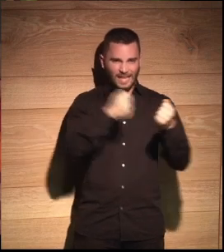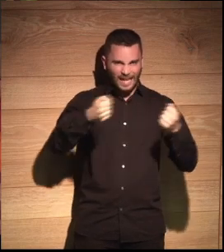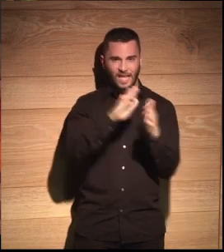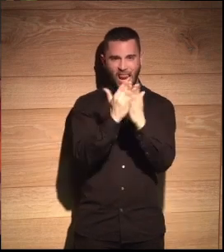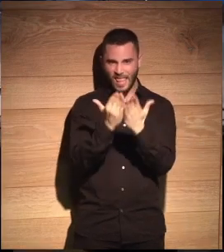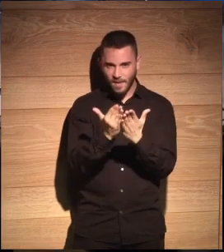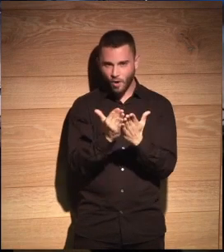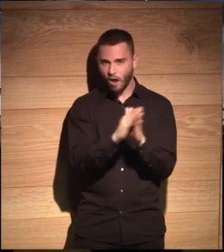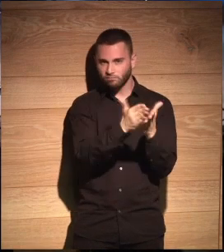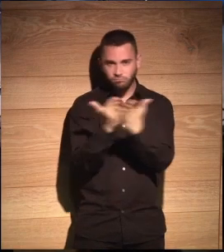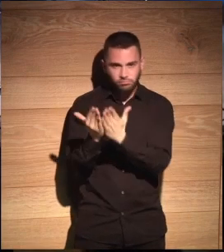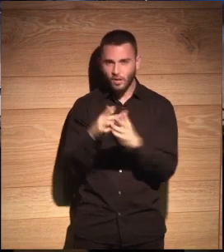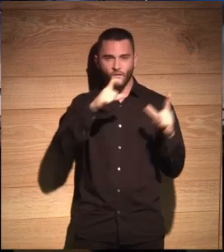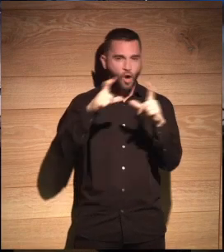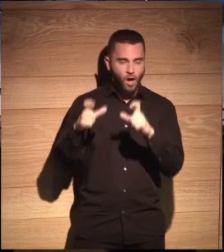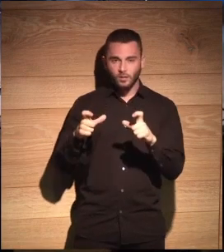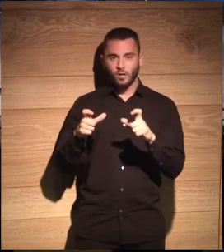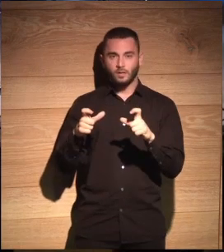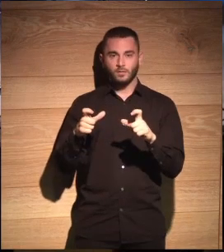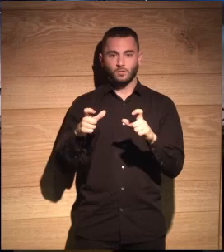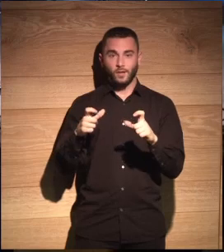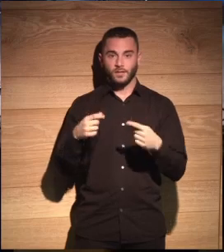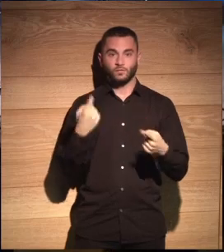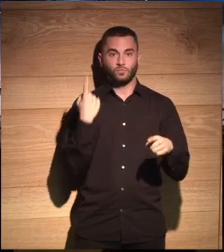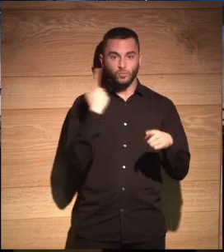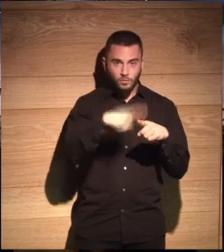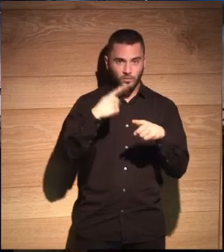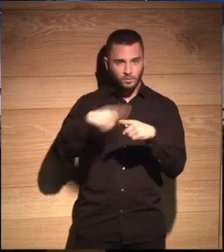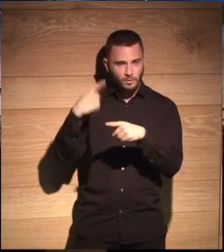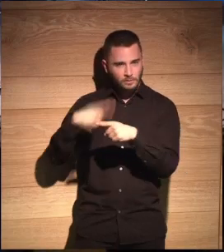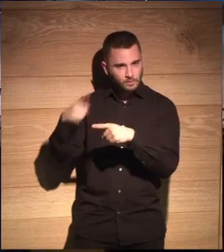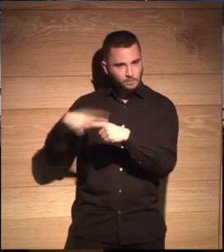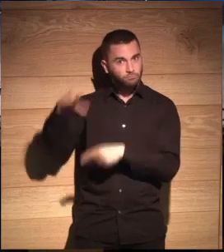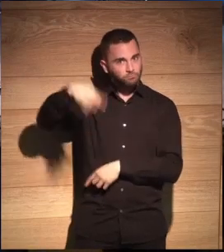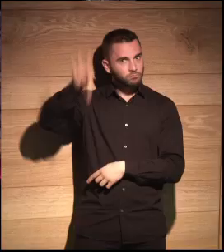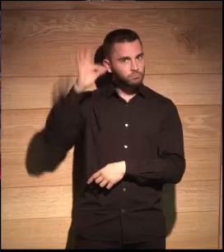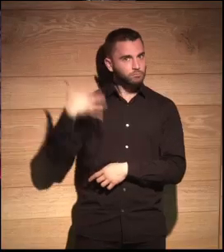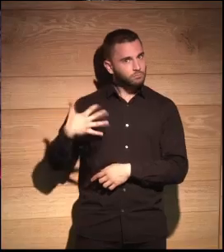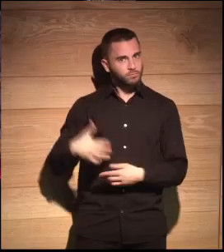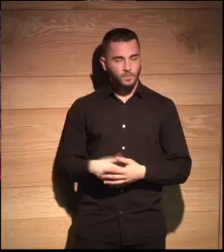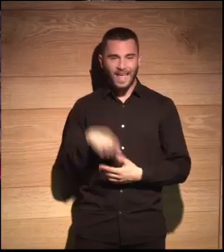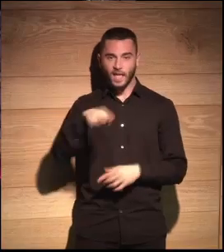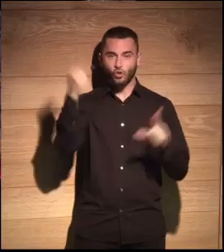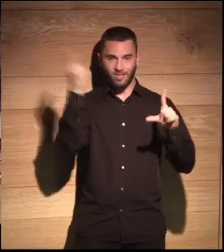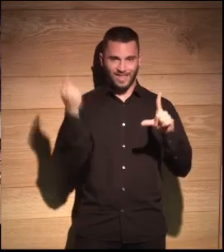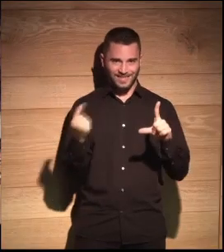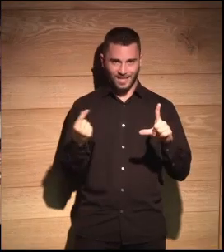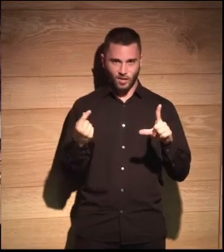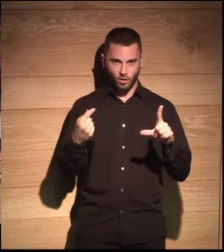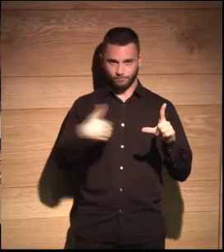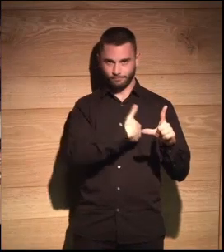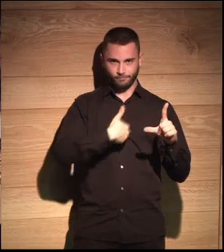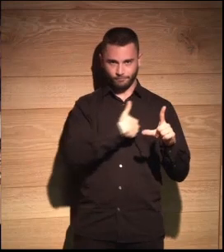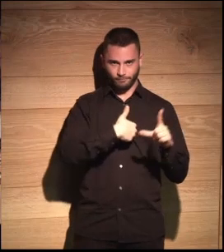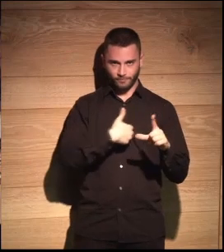tiene fotos. Evidentemente tienes que hacer como cada cosa, claro, como decidir. Bueno, estos son más diseños de personajes que salen en el